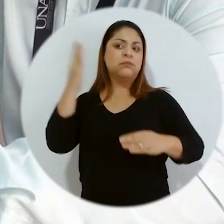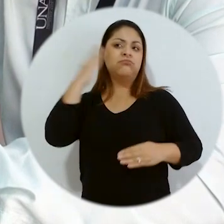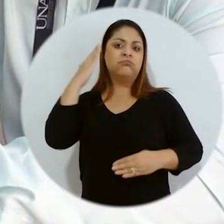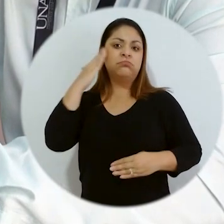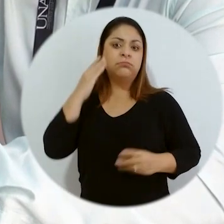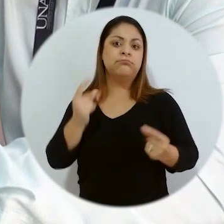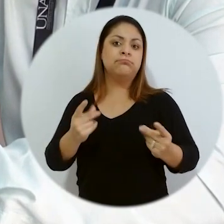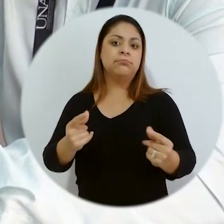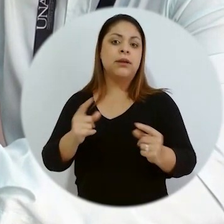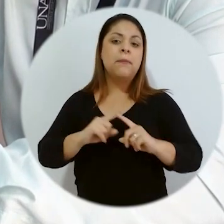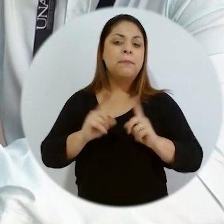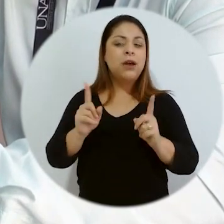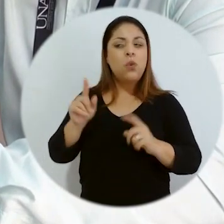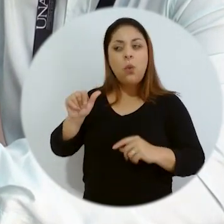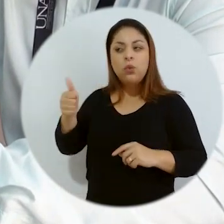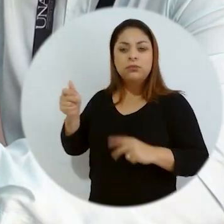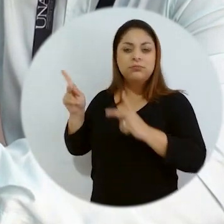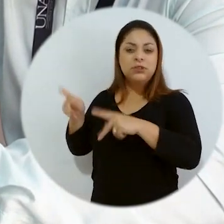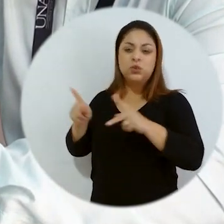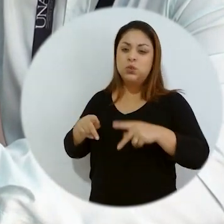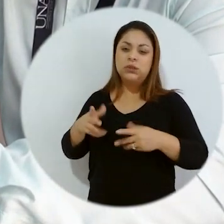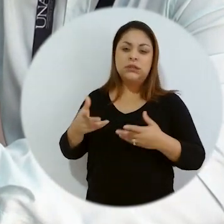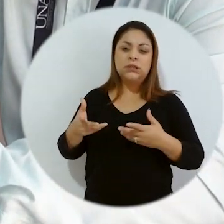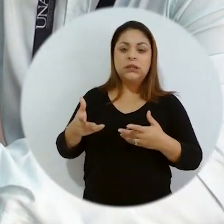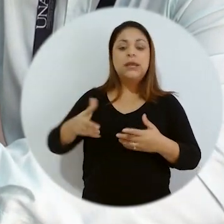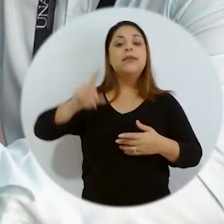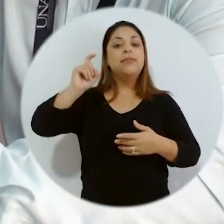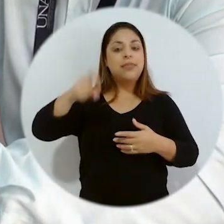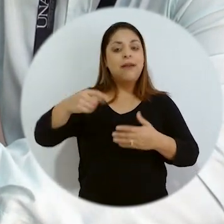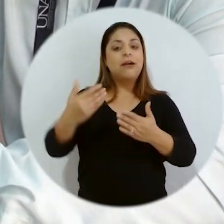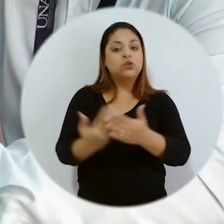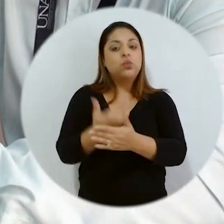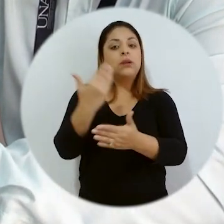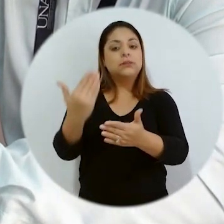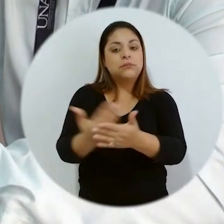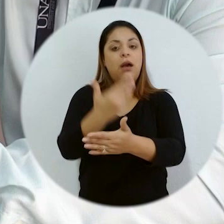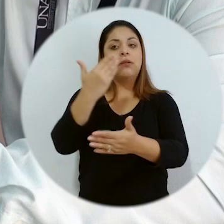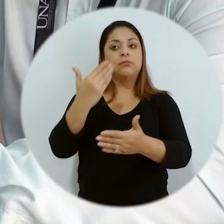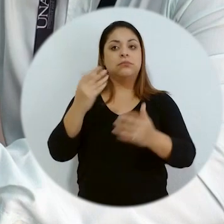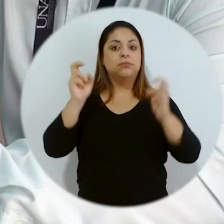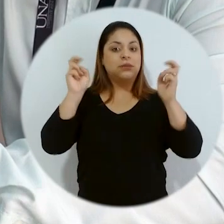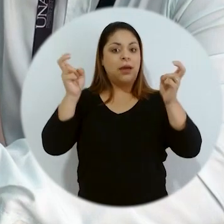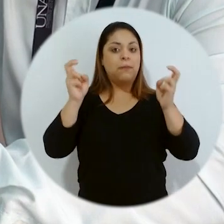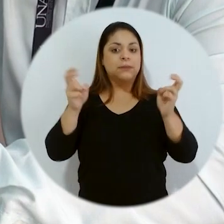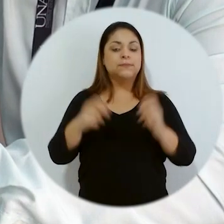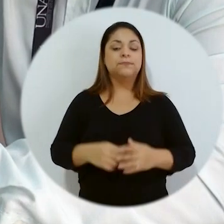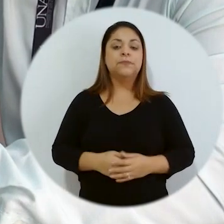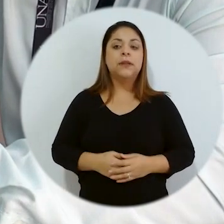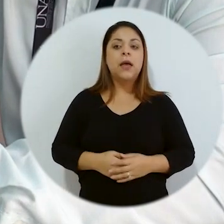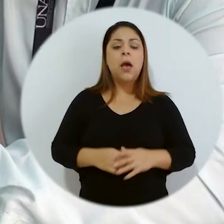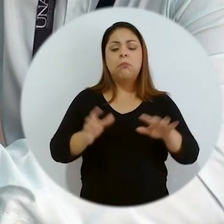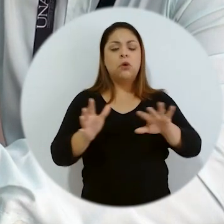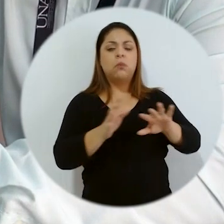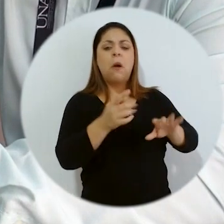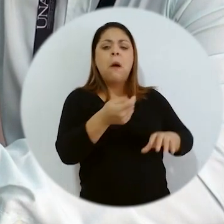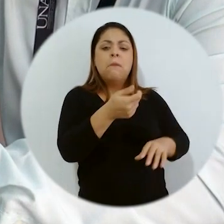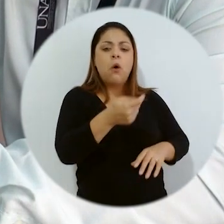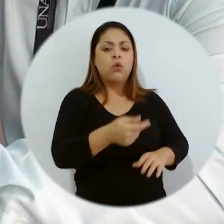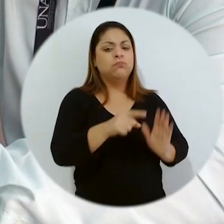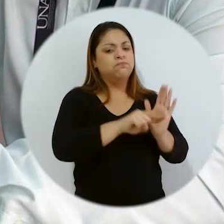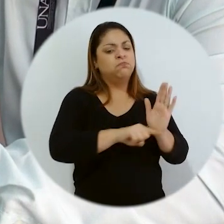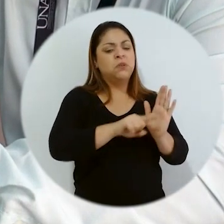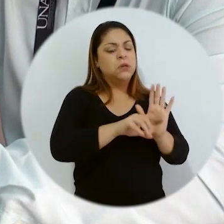poco más fácil, pero en realidad, como le decía, va cambiando mucho las temáticas y entonces hay que irse actualizando. Pero hemos tenido más